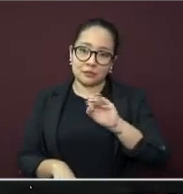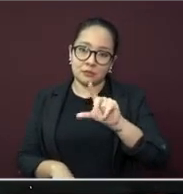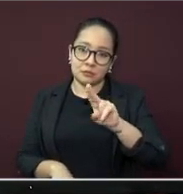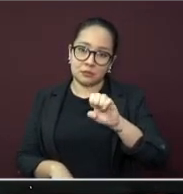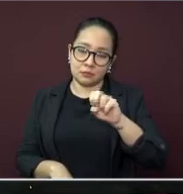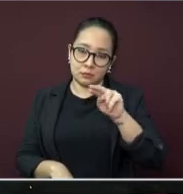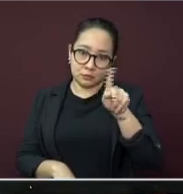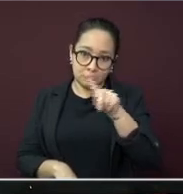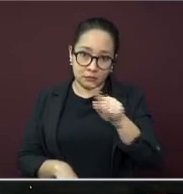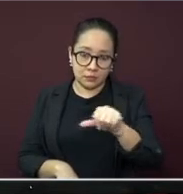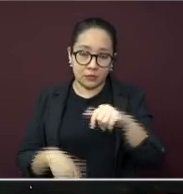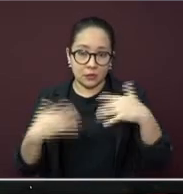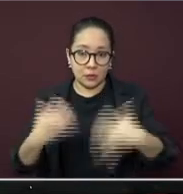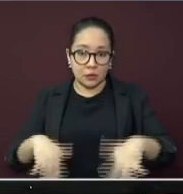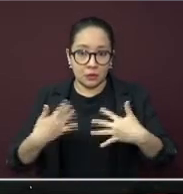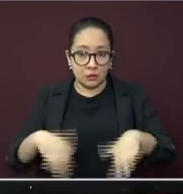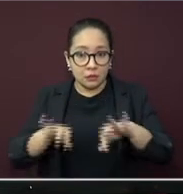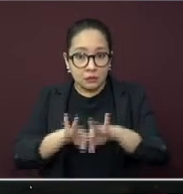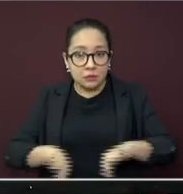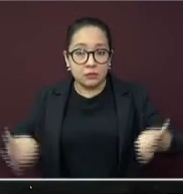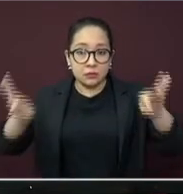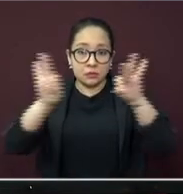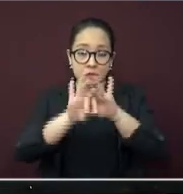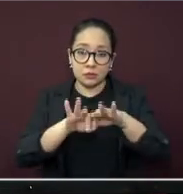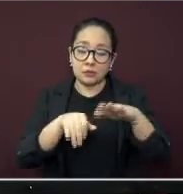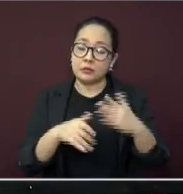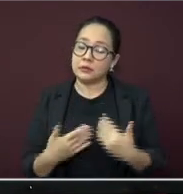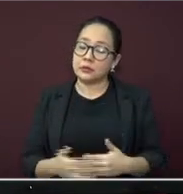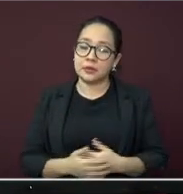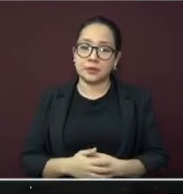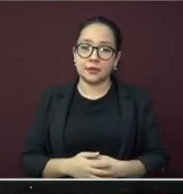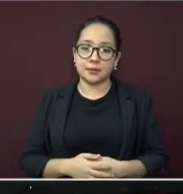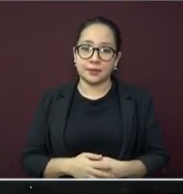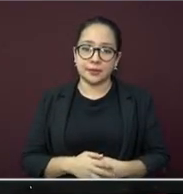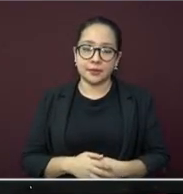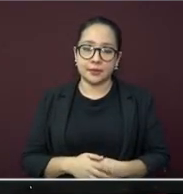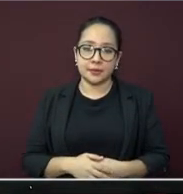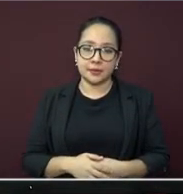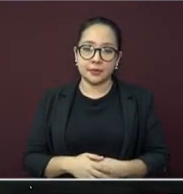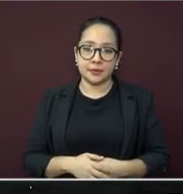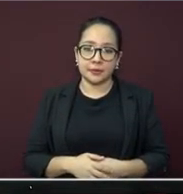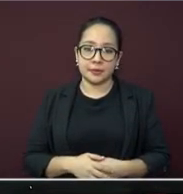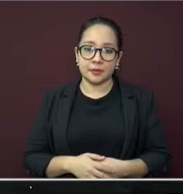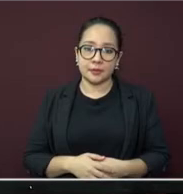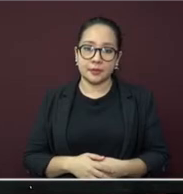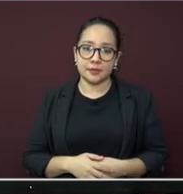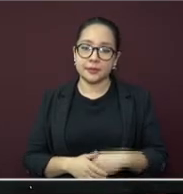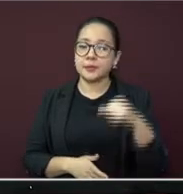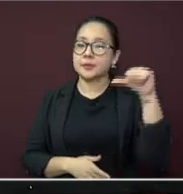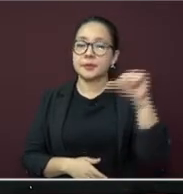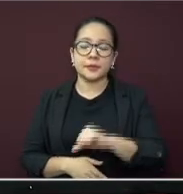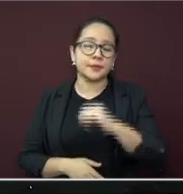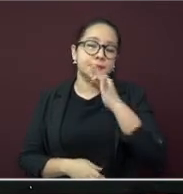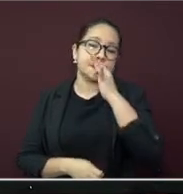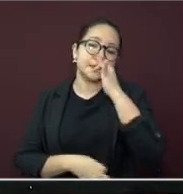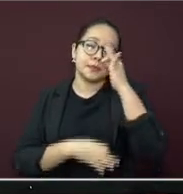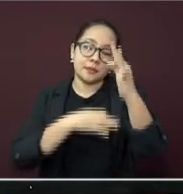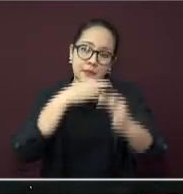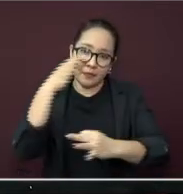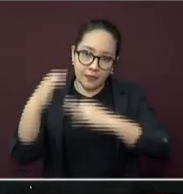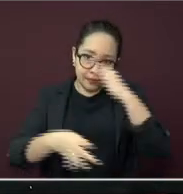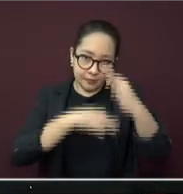de familia veracruzana esta noche les informaré que hoy